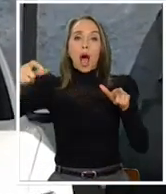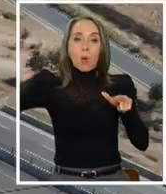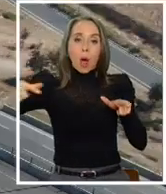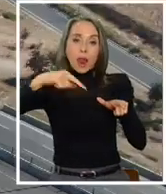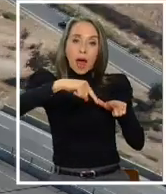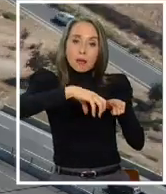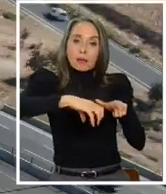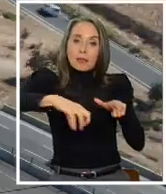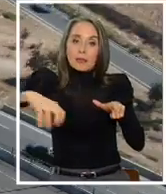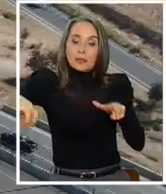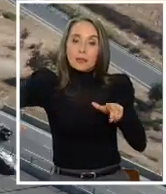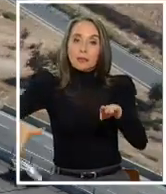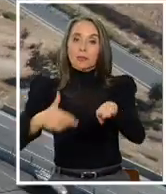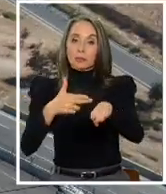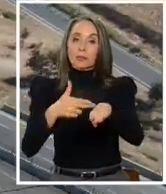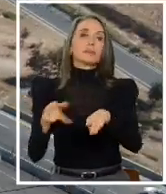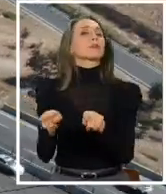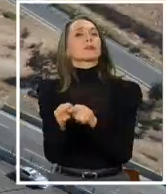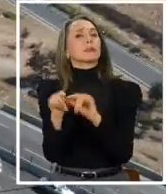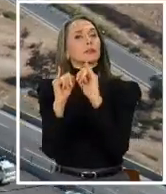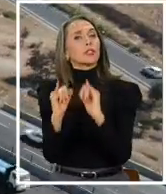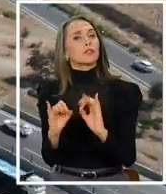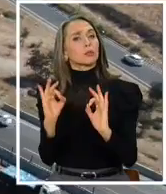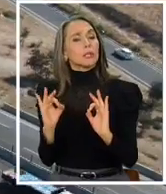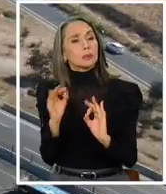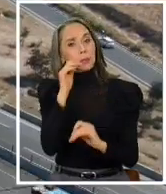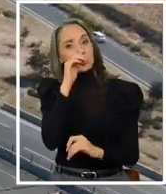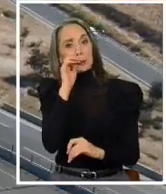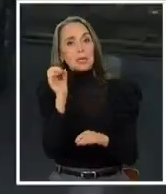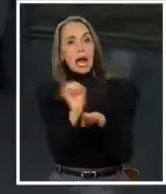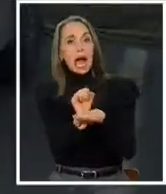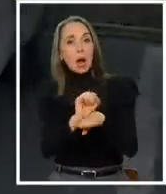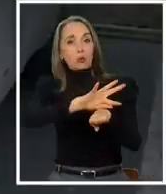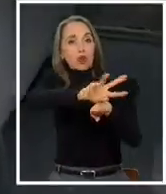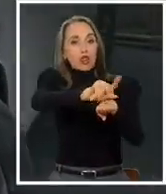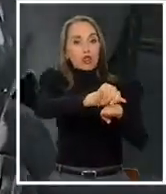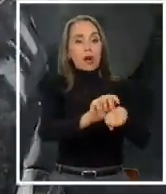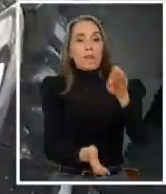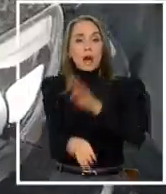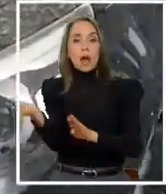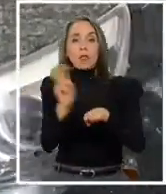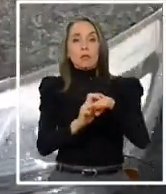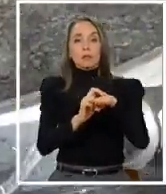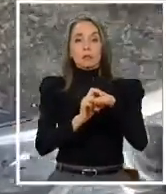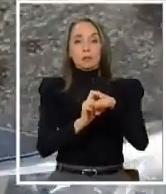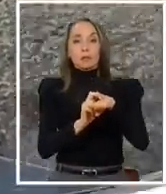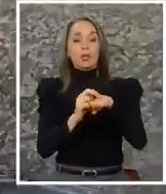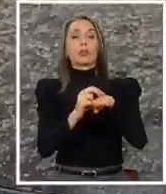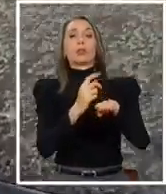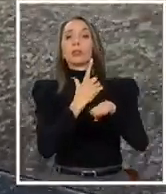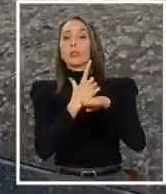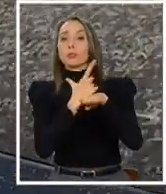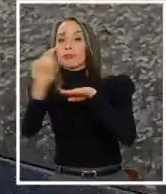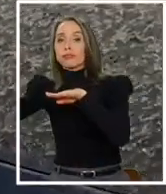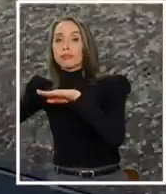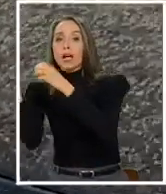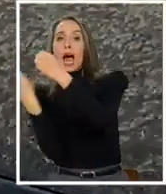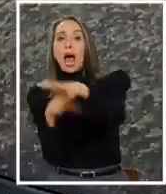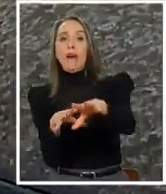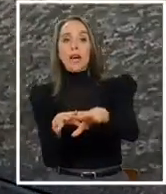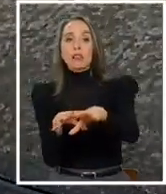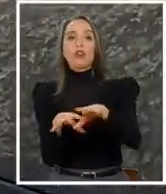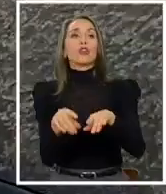robos. Tenían un modo particular, huían con los autos y la mayoría de las veces los abandonaban. Intercambiaban